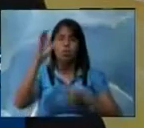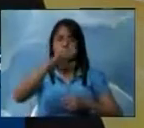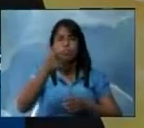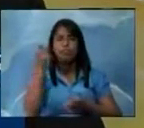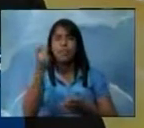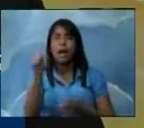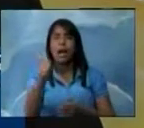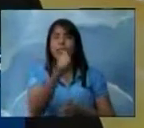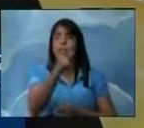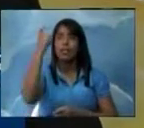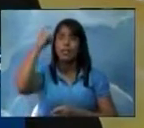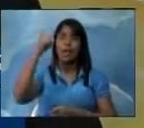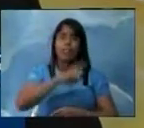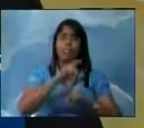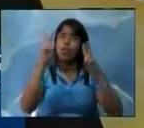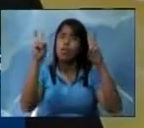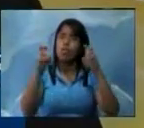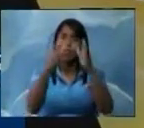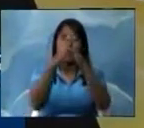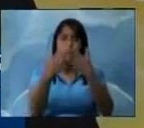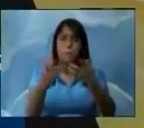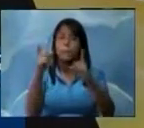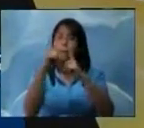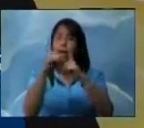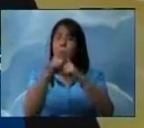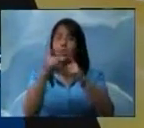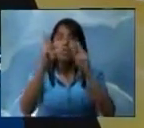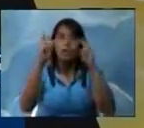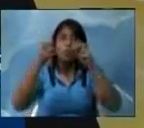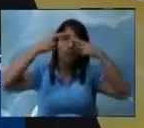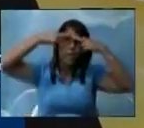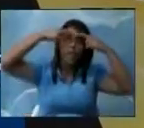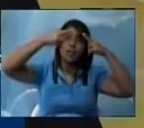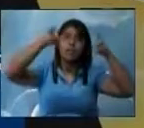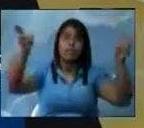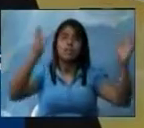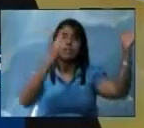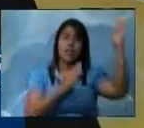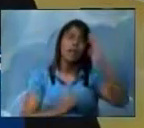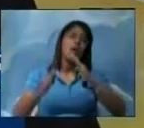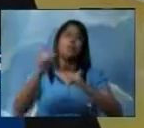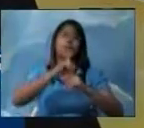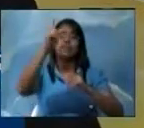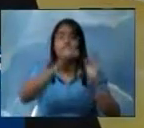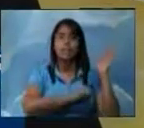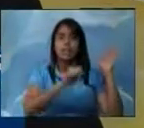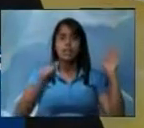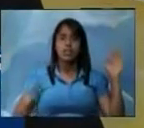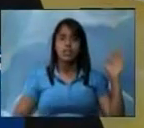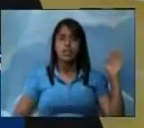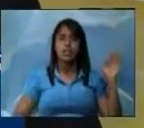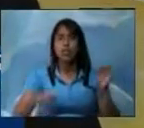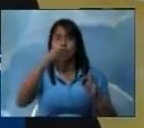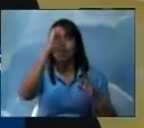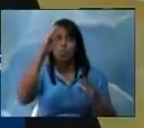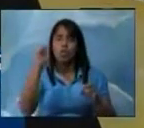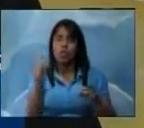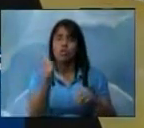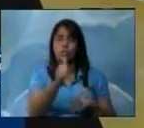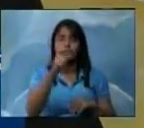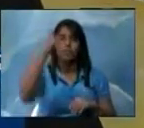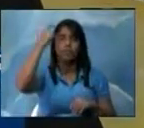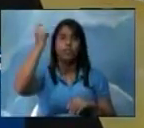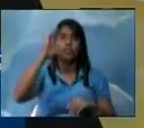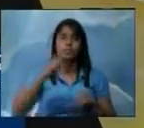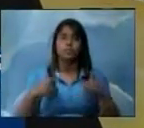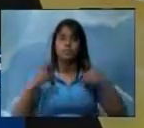búsqueda cada día de nueva palabra, de nueva revelación en la presencia del Señor. Dios cada día está